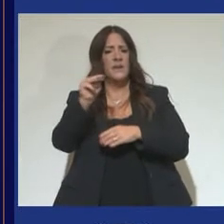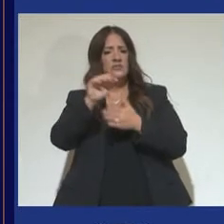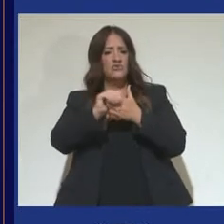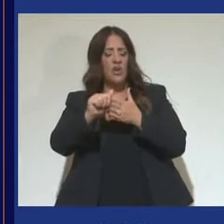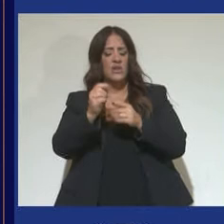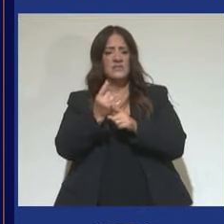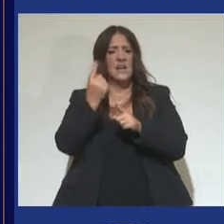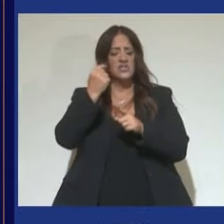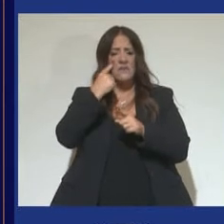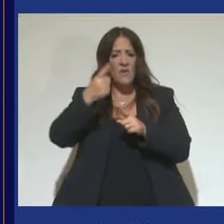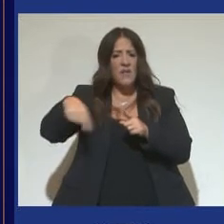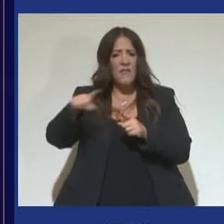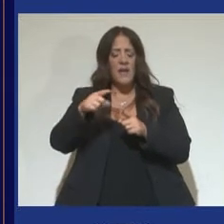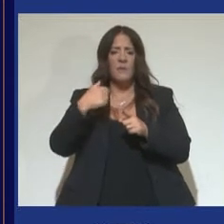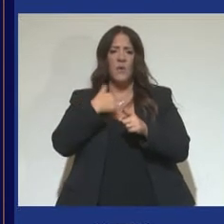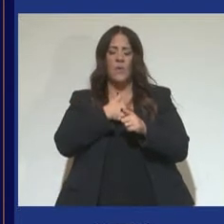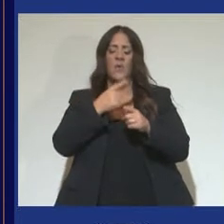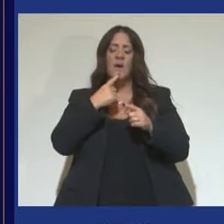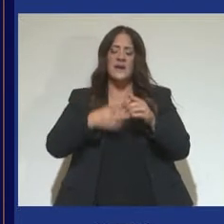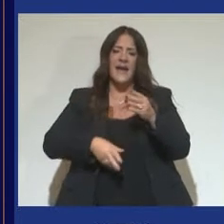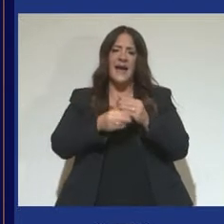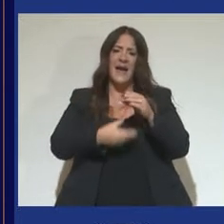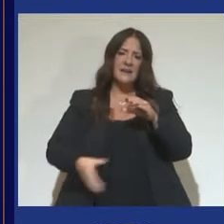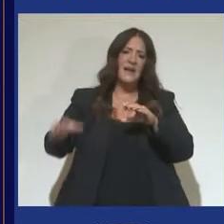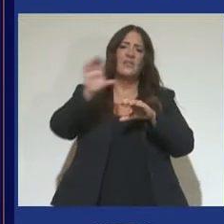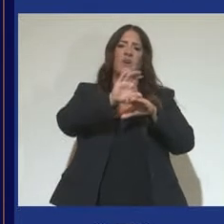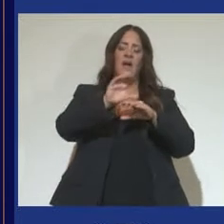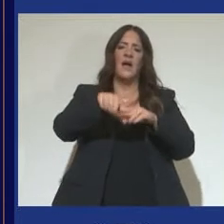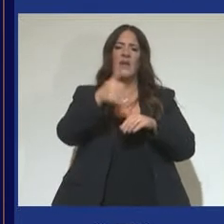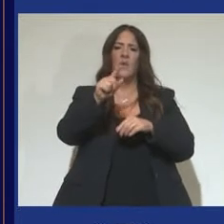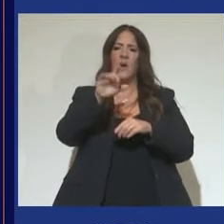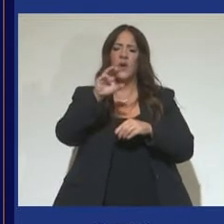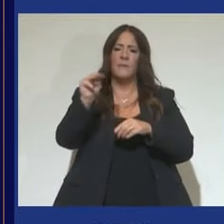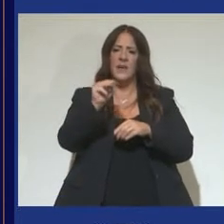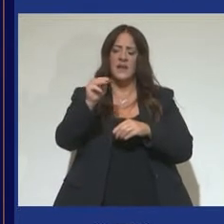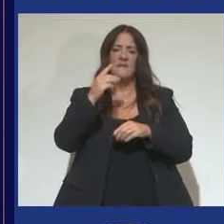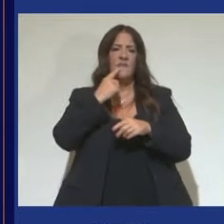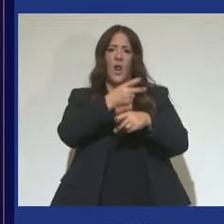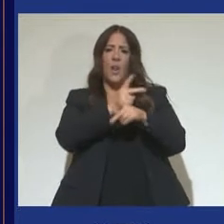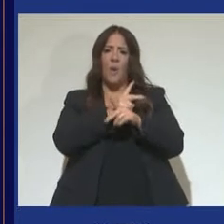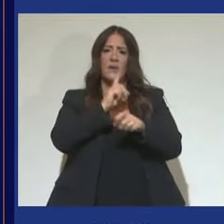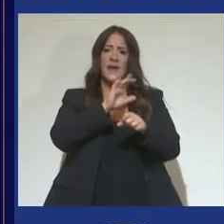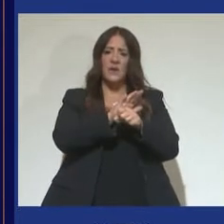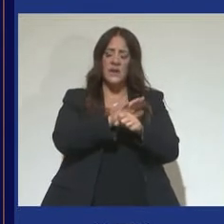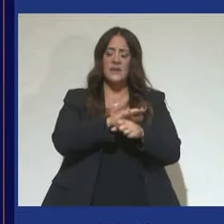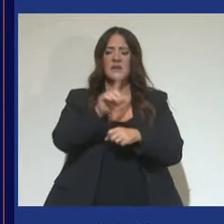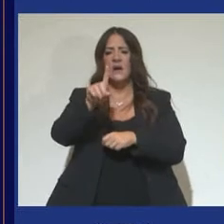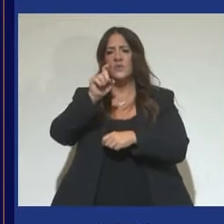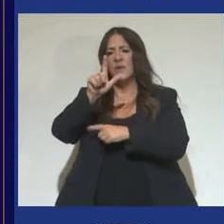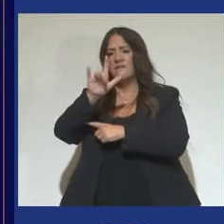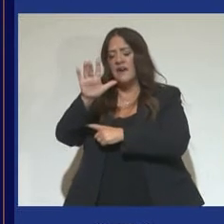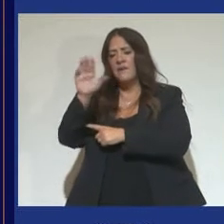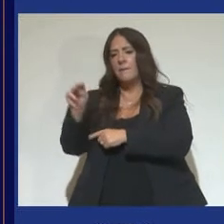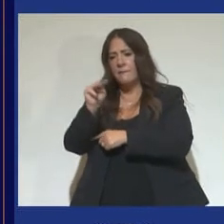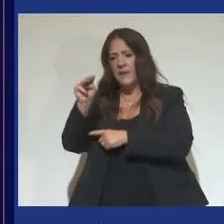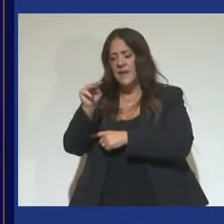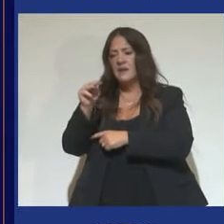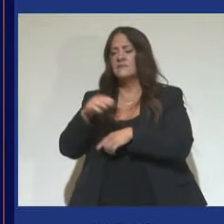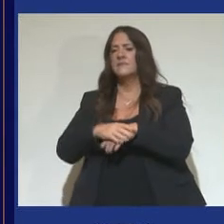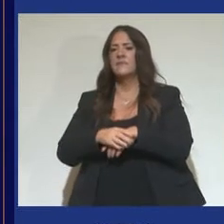pusimos una cierta prima para eso ahora queremos añadir más ahora otros 100 millones de dólares también garantías de de